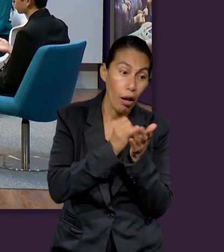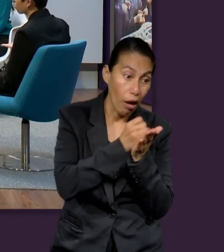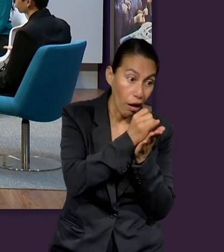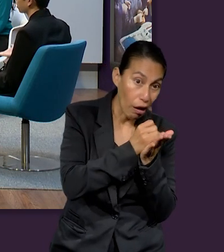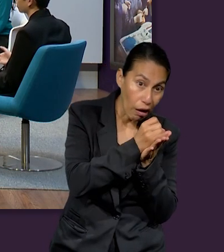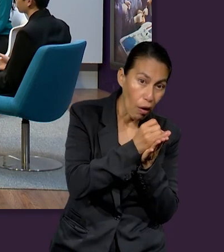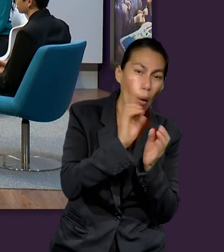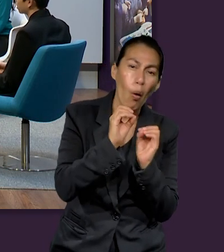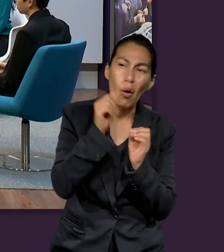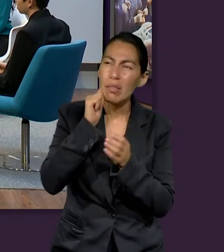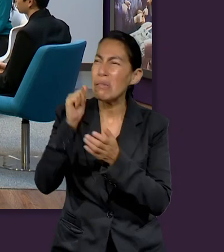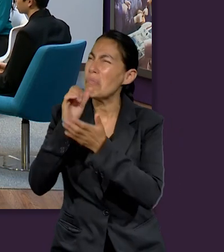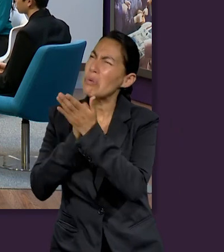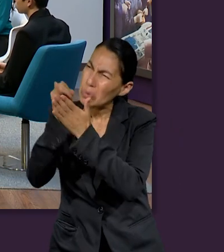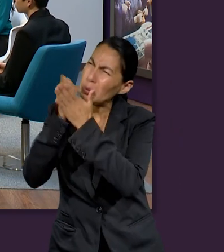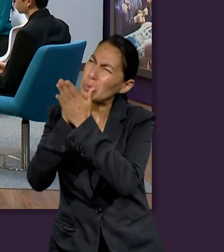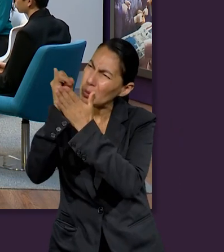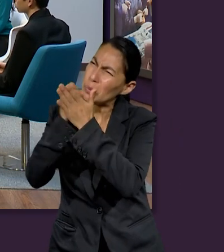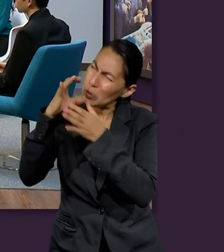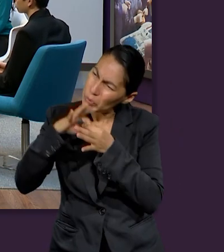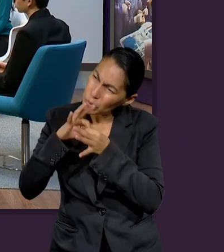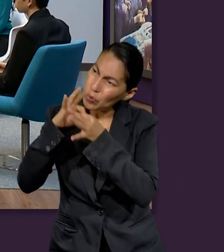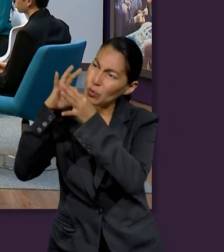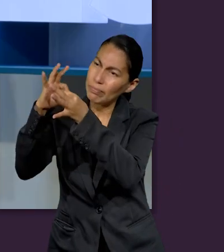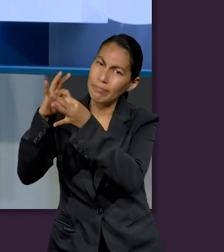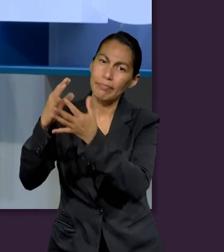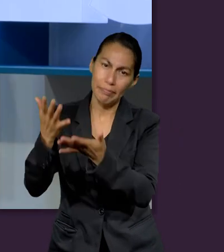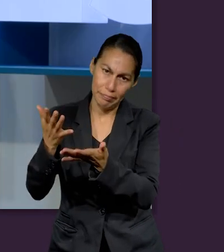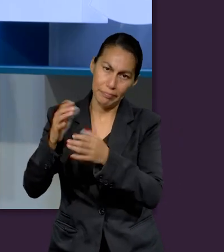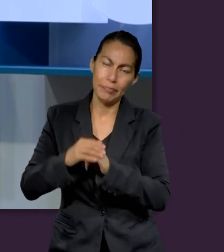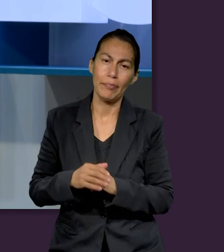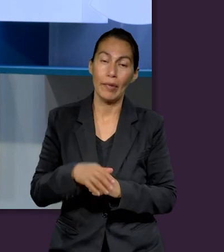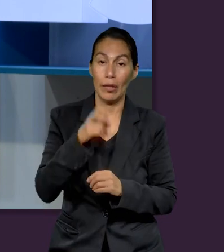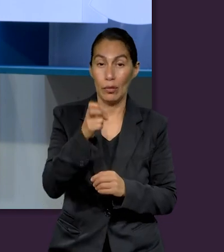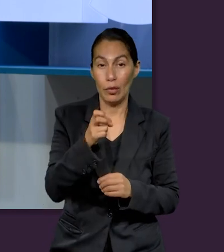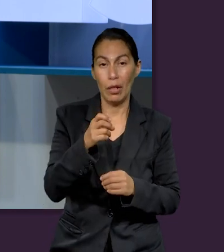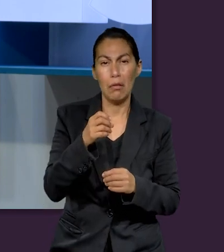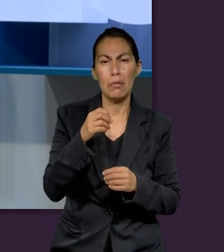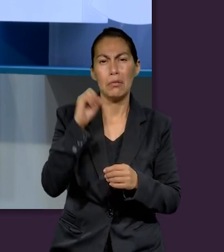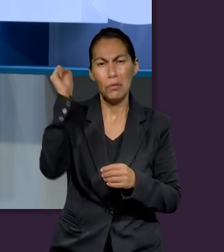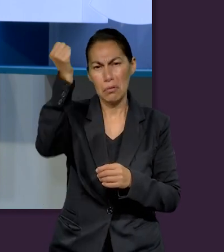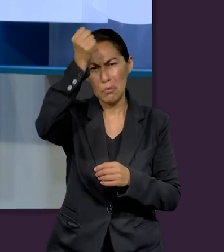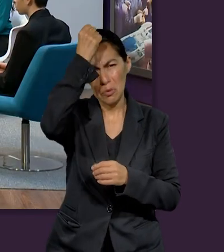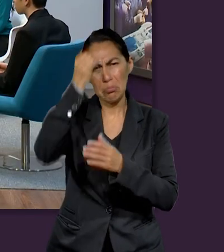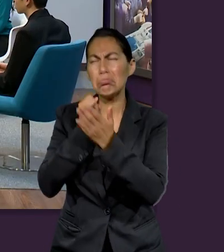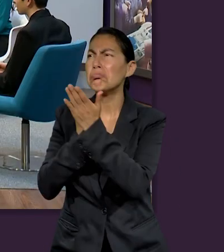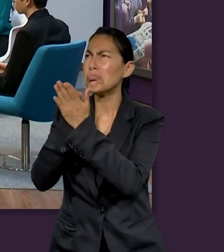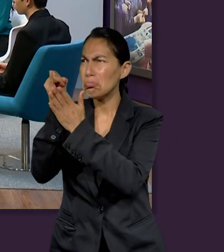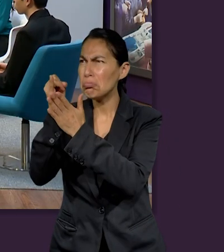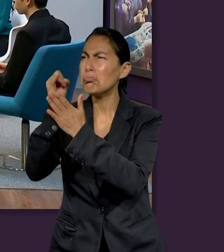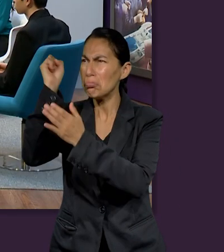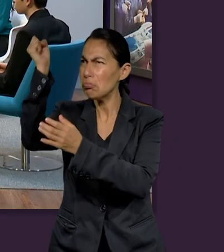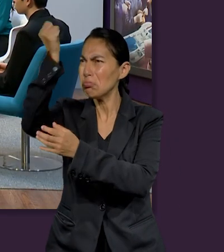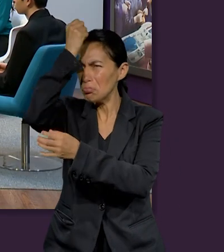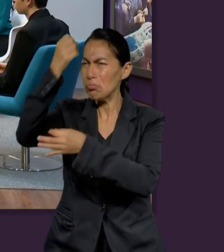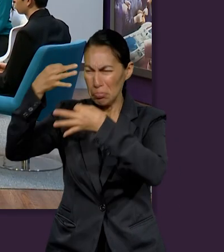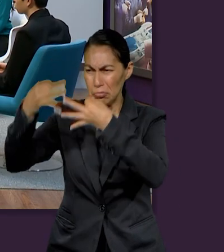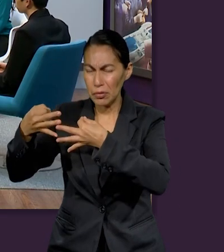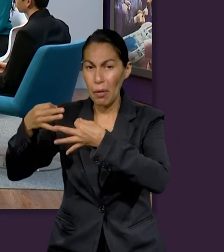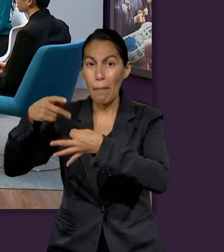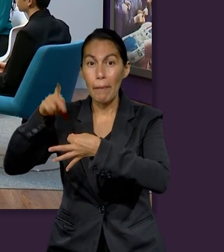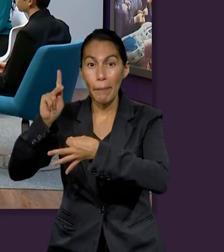todo el recorrido de la vida prácticamente Salomón Se dejó llevar en una parte yo creo muy importante que podría haberle sacado provecho